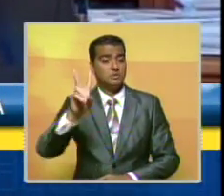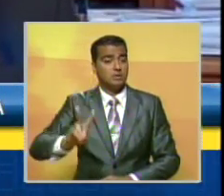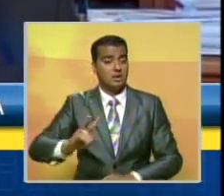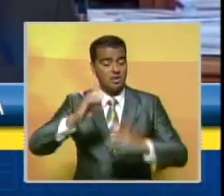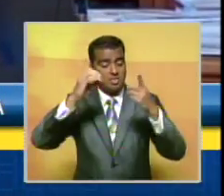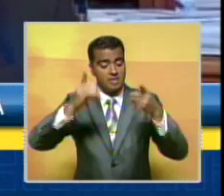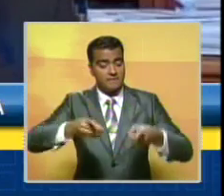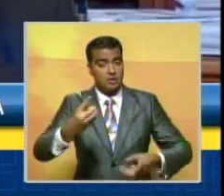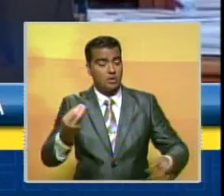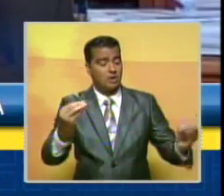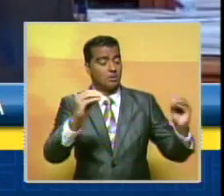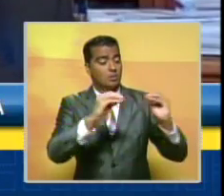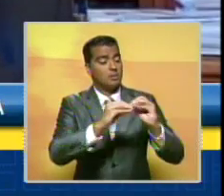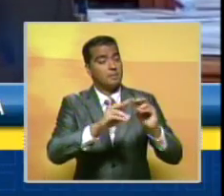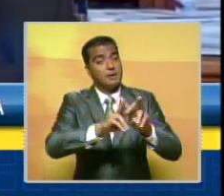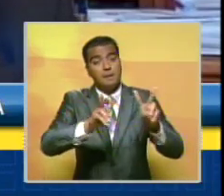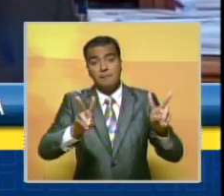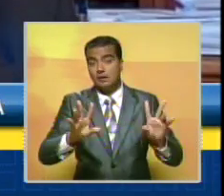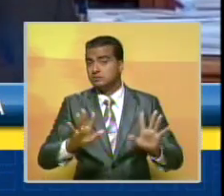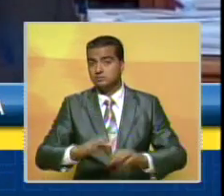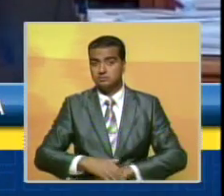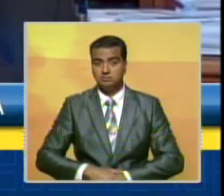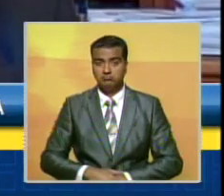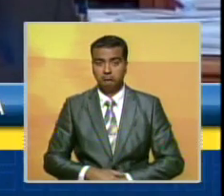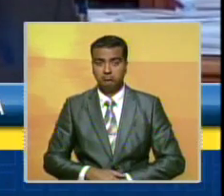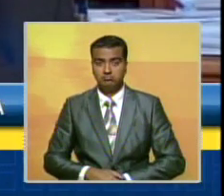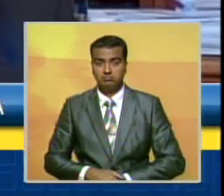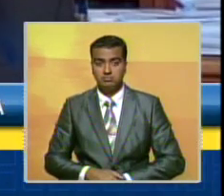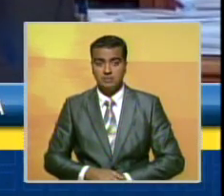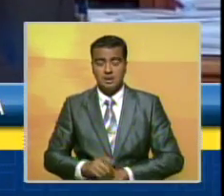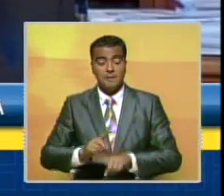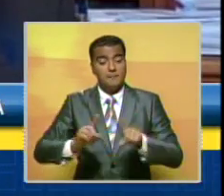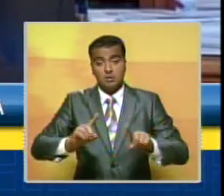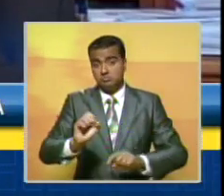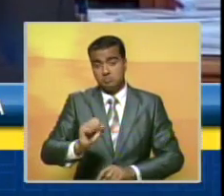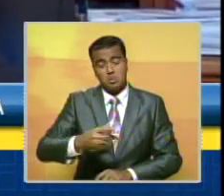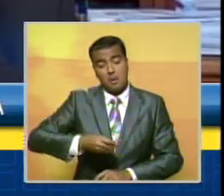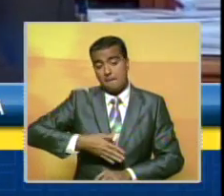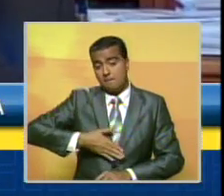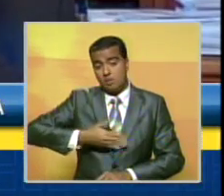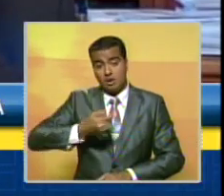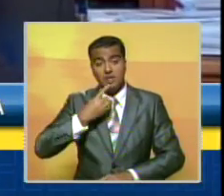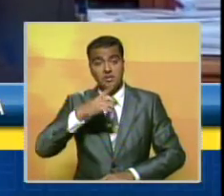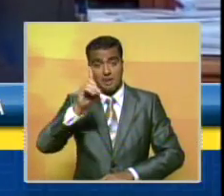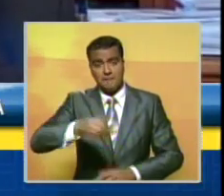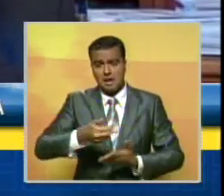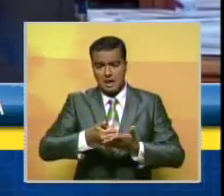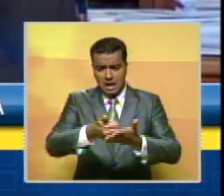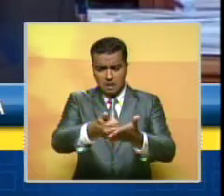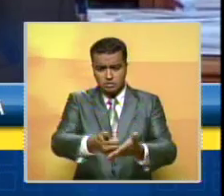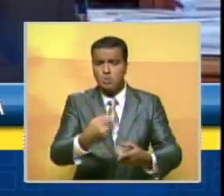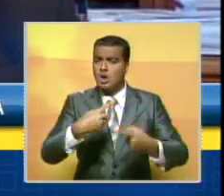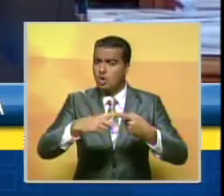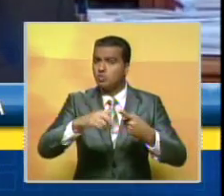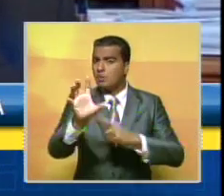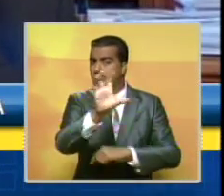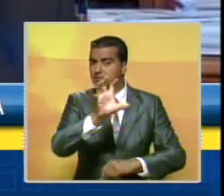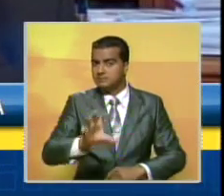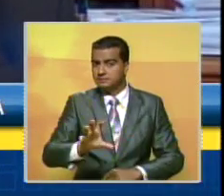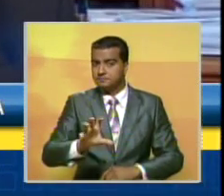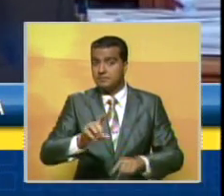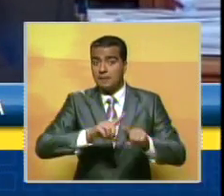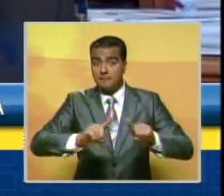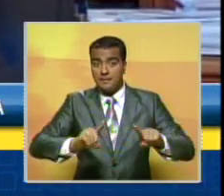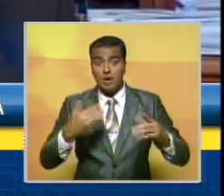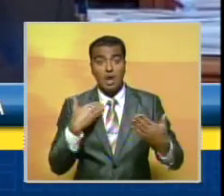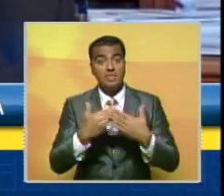deben llegar a un acuerdo para superar sus problemas. Pero si esto no es posible, se puede recurrir a la mediación externa. Adelantó que